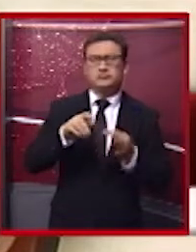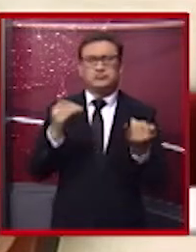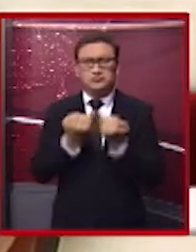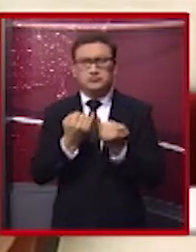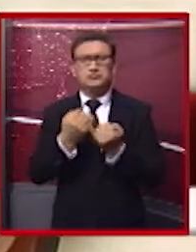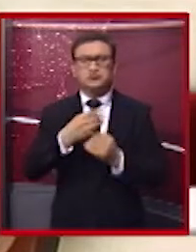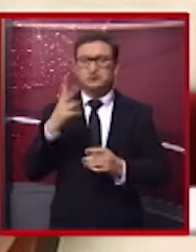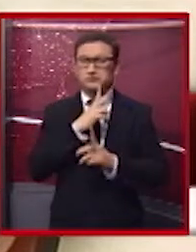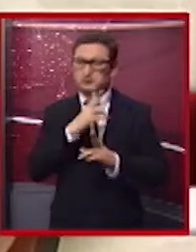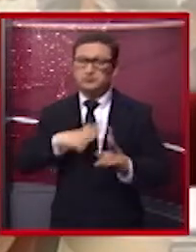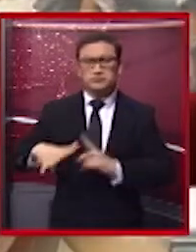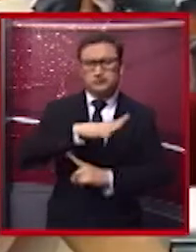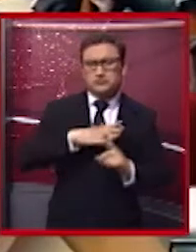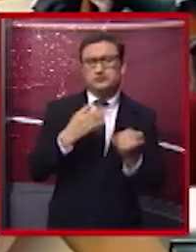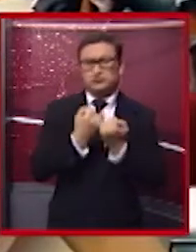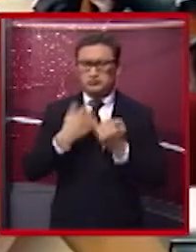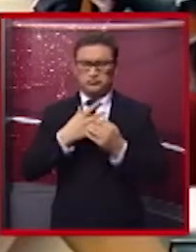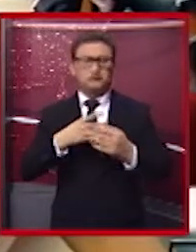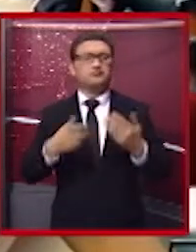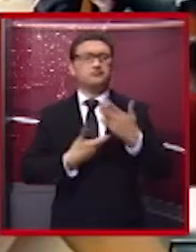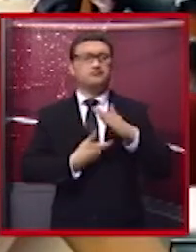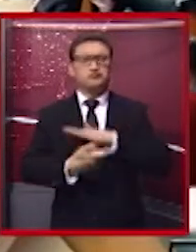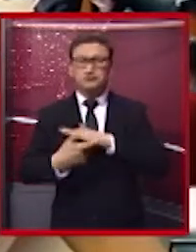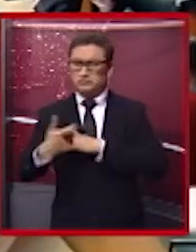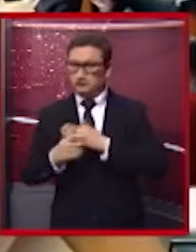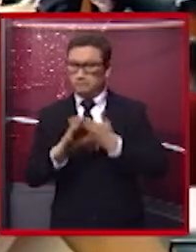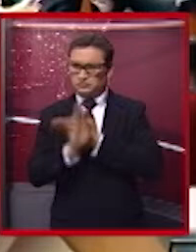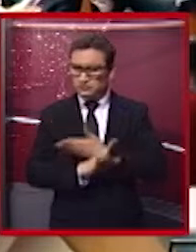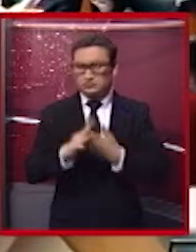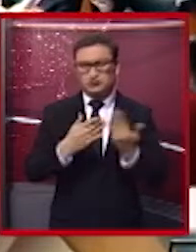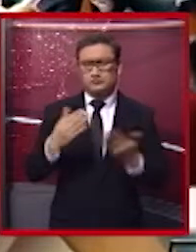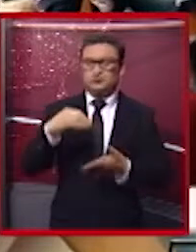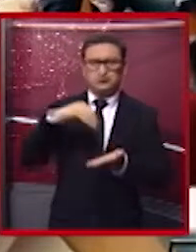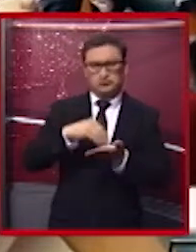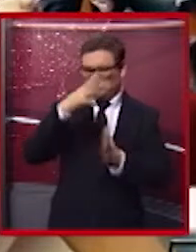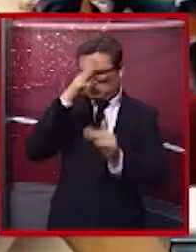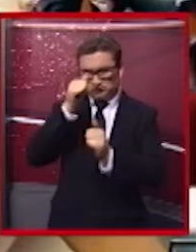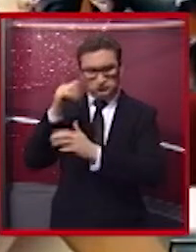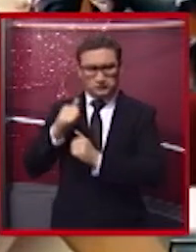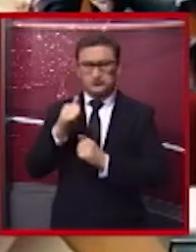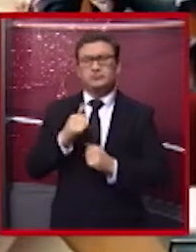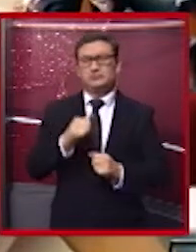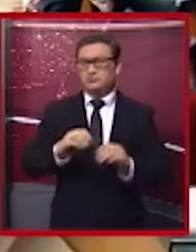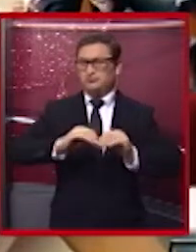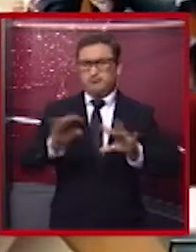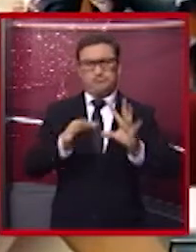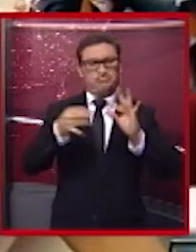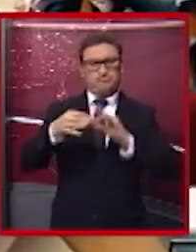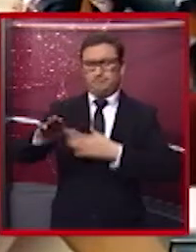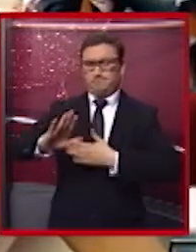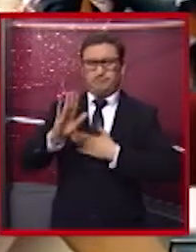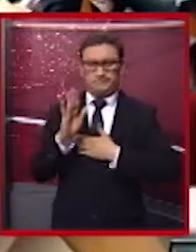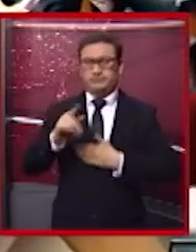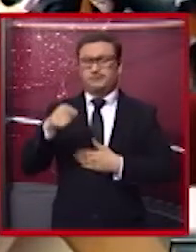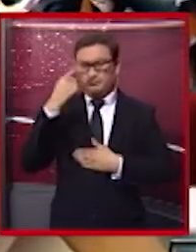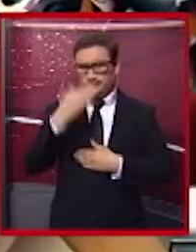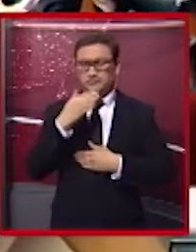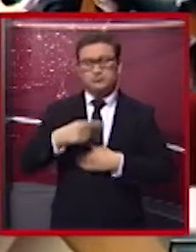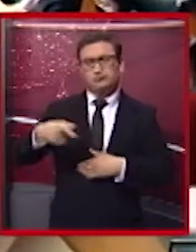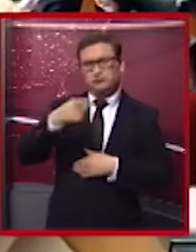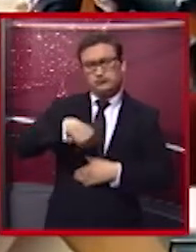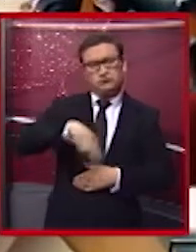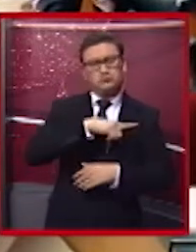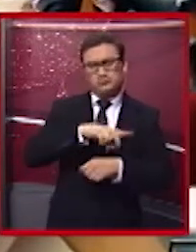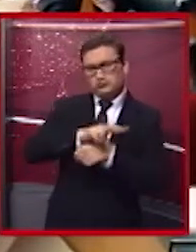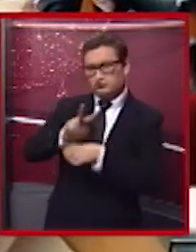capítulo anticorrupción le dan una calidad superior al acuerdo que acabamos claramente de comprometer para supervisión de